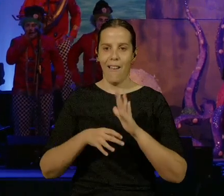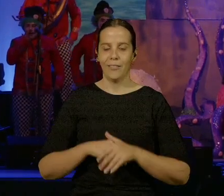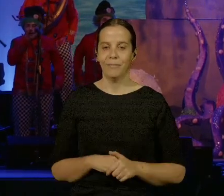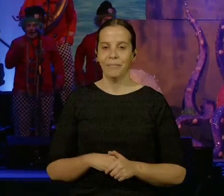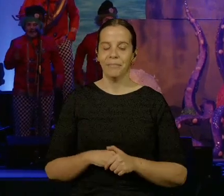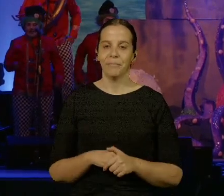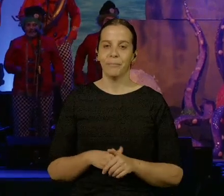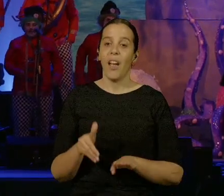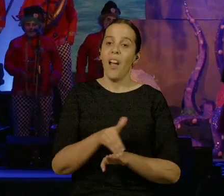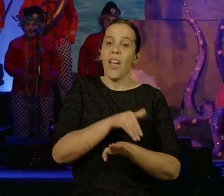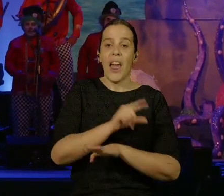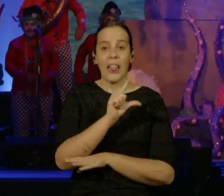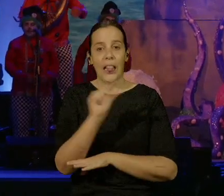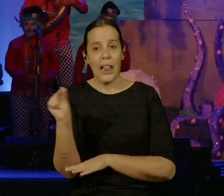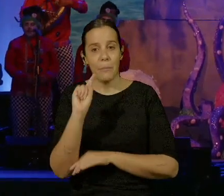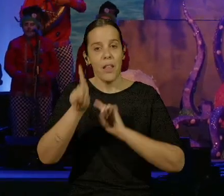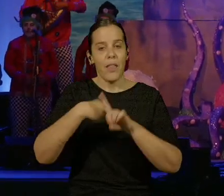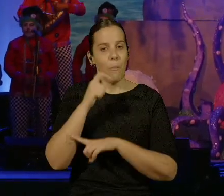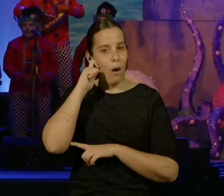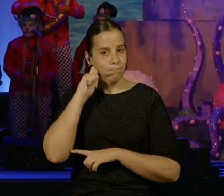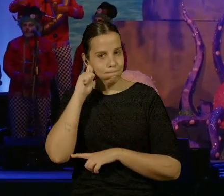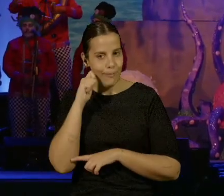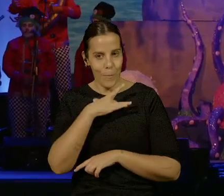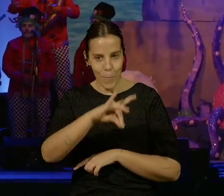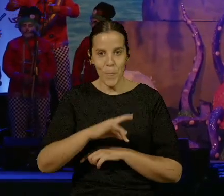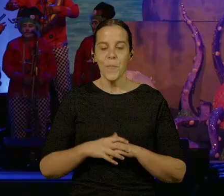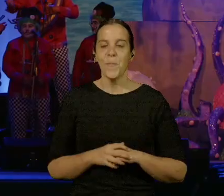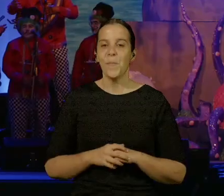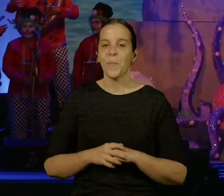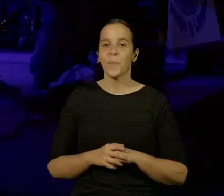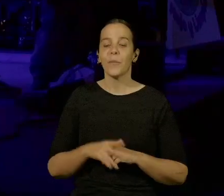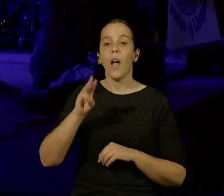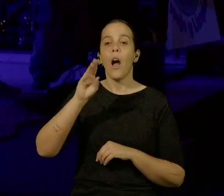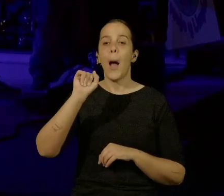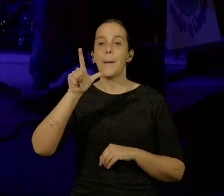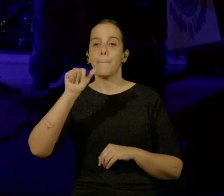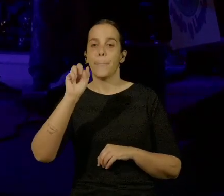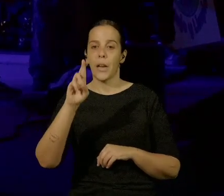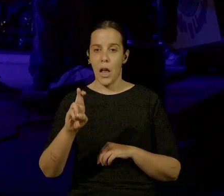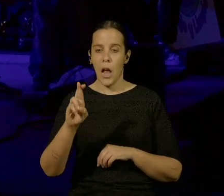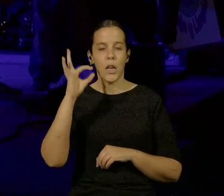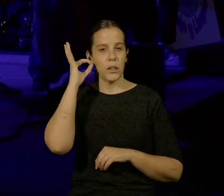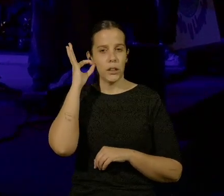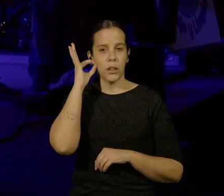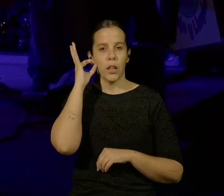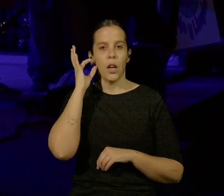Y antes de irme, no sé que después me tiren de las orejas, a Pilar,